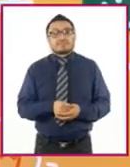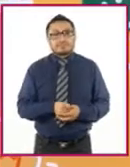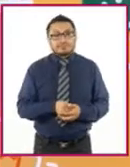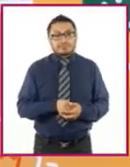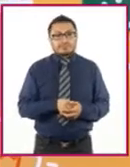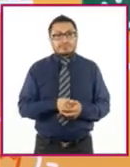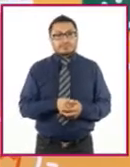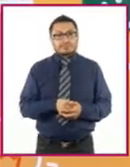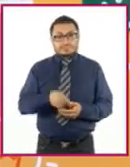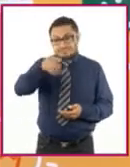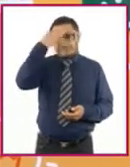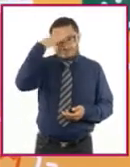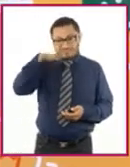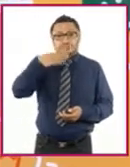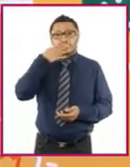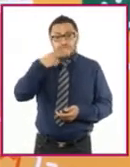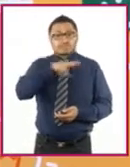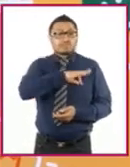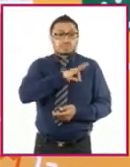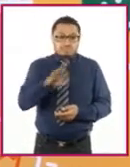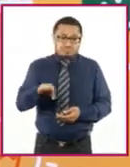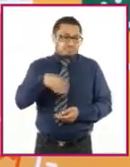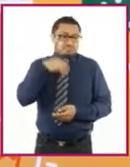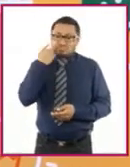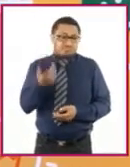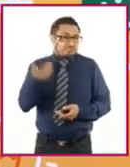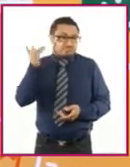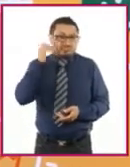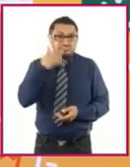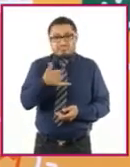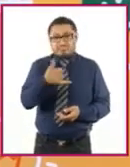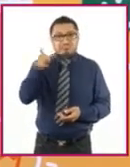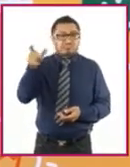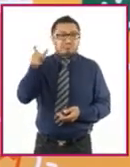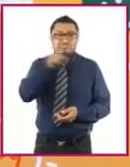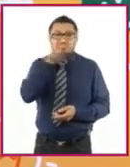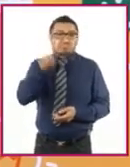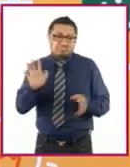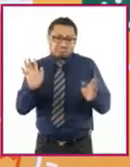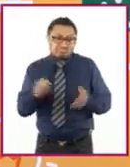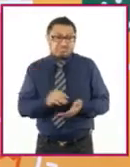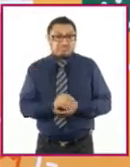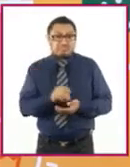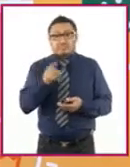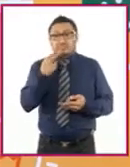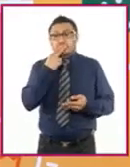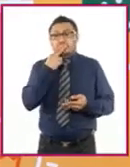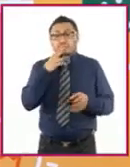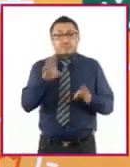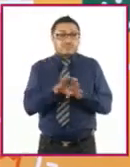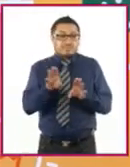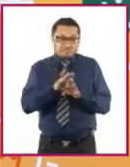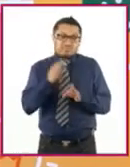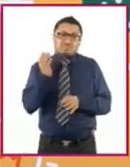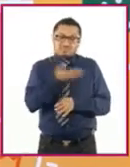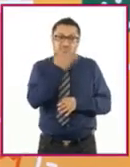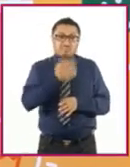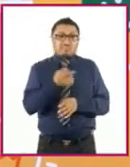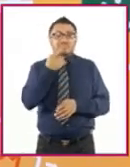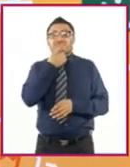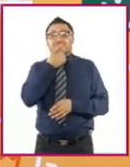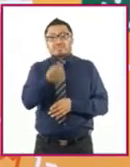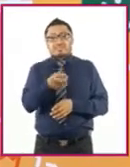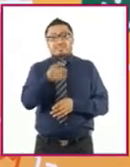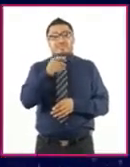Ya saben que pueden utilizar también las literales Y o Z, que se usan comúnmente para indicar